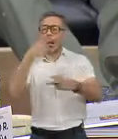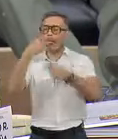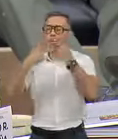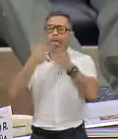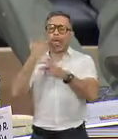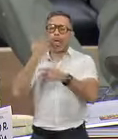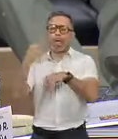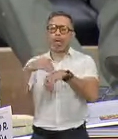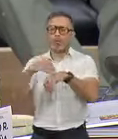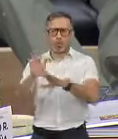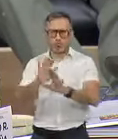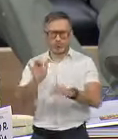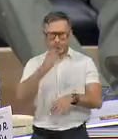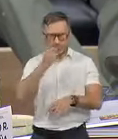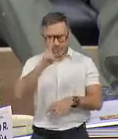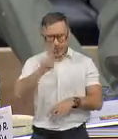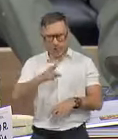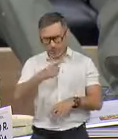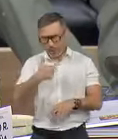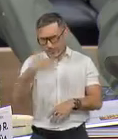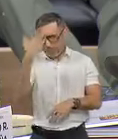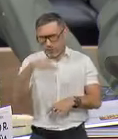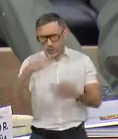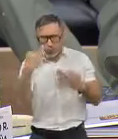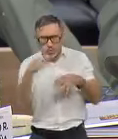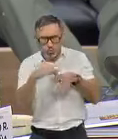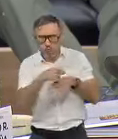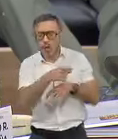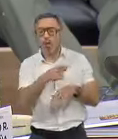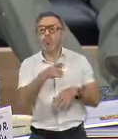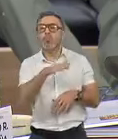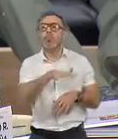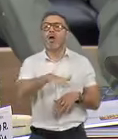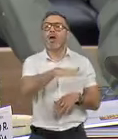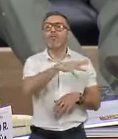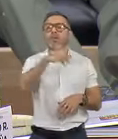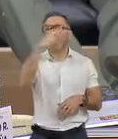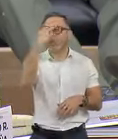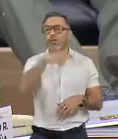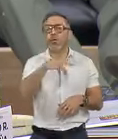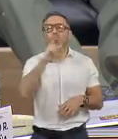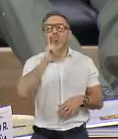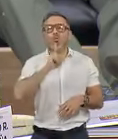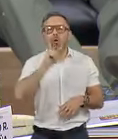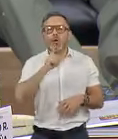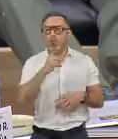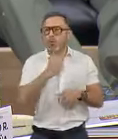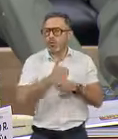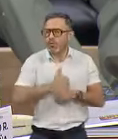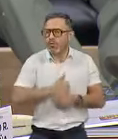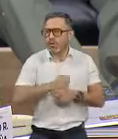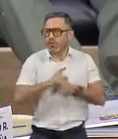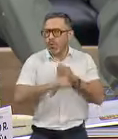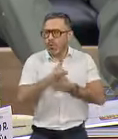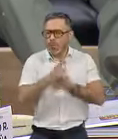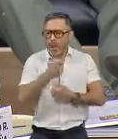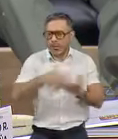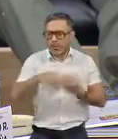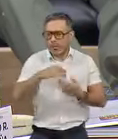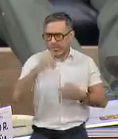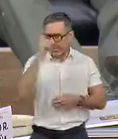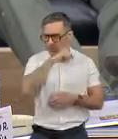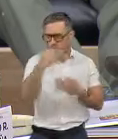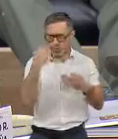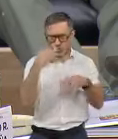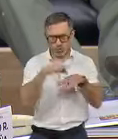sé también de los enormes obstáculos y dificultades que las mujeres del pueblo viven, no solo las que se dedican a política, sino las mujeres del pueblo de